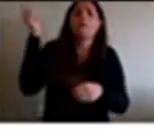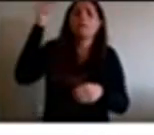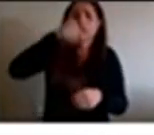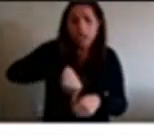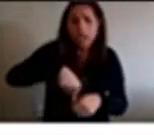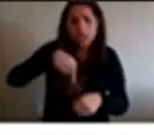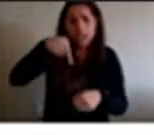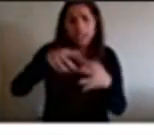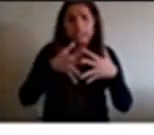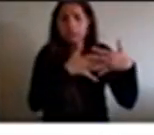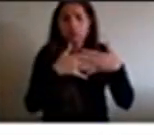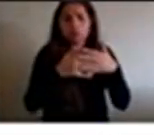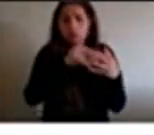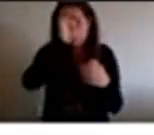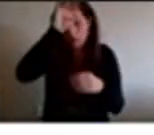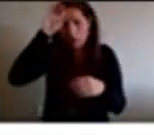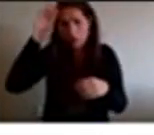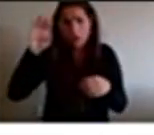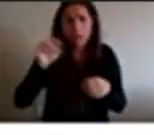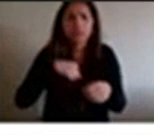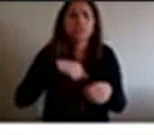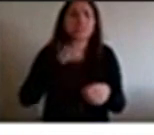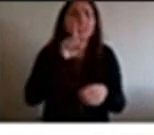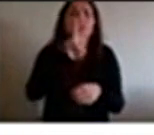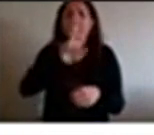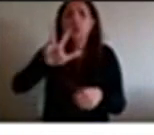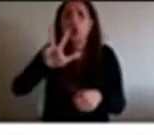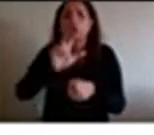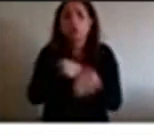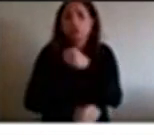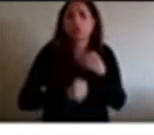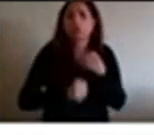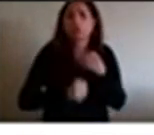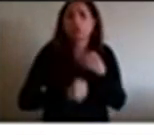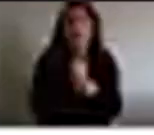y tengo 28 años.